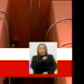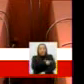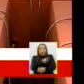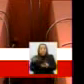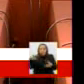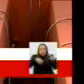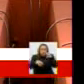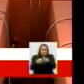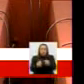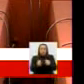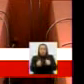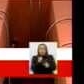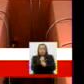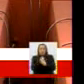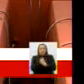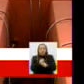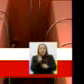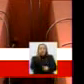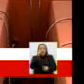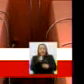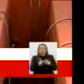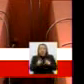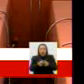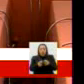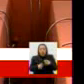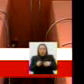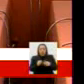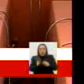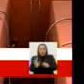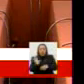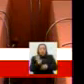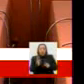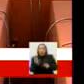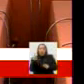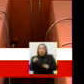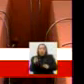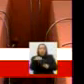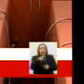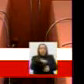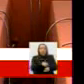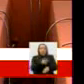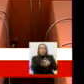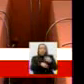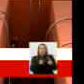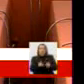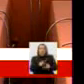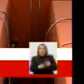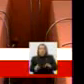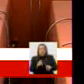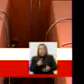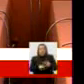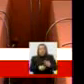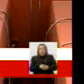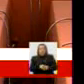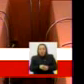tal manera que sea más difícil que los parlamentarios puedan saltar de bancada en bancada como ocurría en tiempos anteriores. Y lo que se hace es que